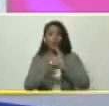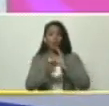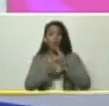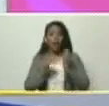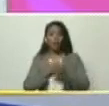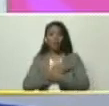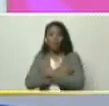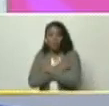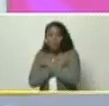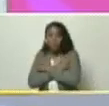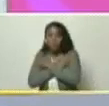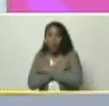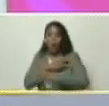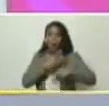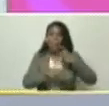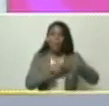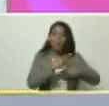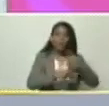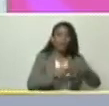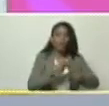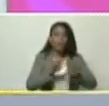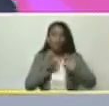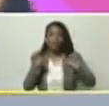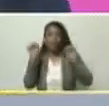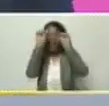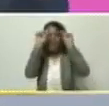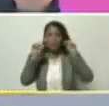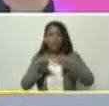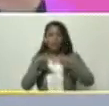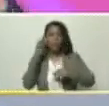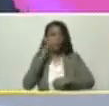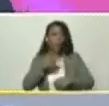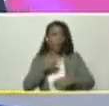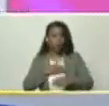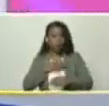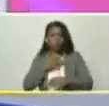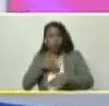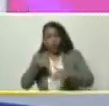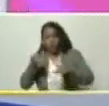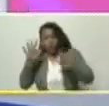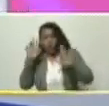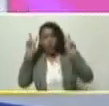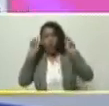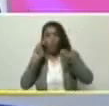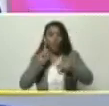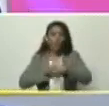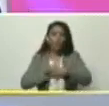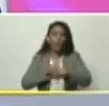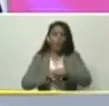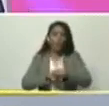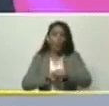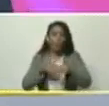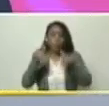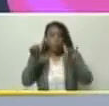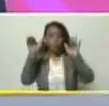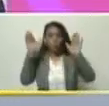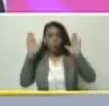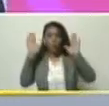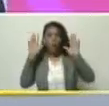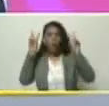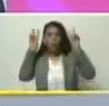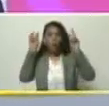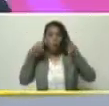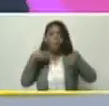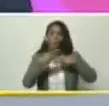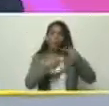abraza los procesos educativos del sistema bolivariano, que van, por supuesto, a un nuevo tiempo, que van, por supuesto, a un nuevo